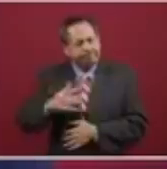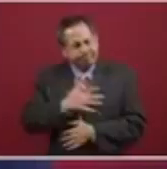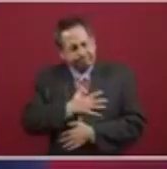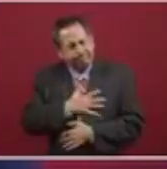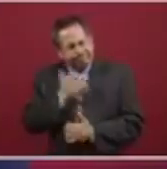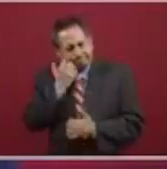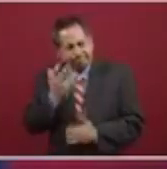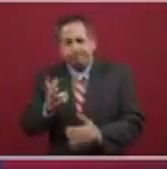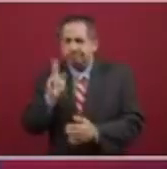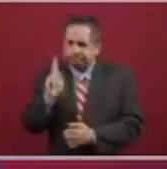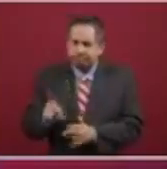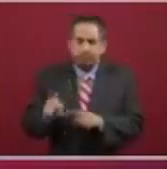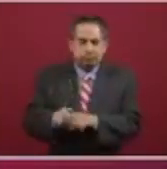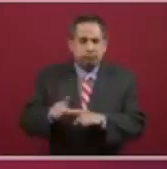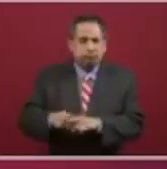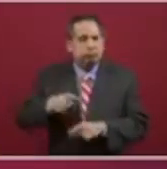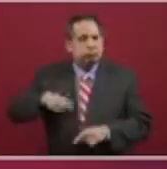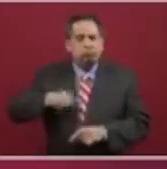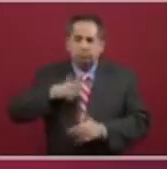que